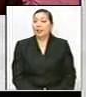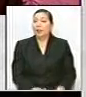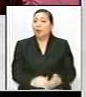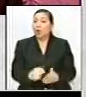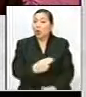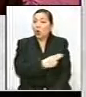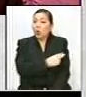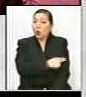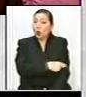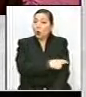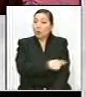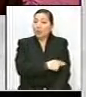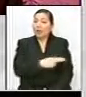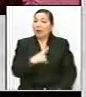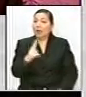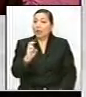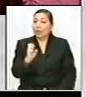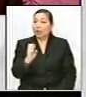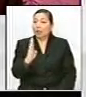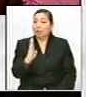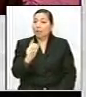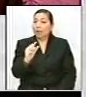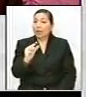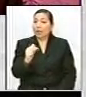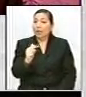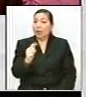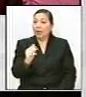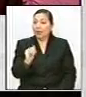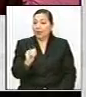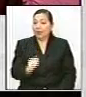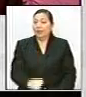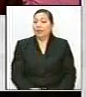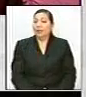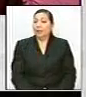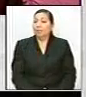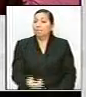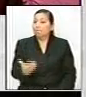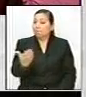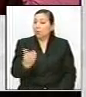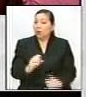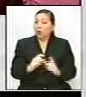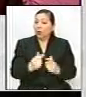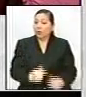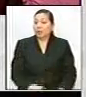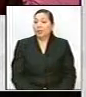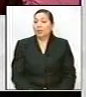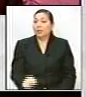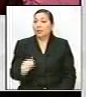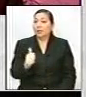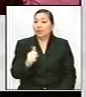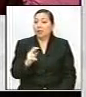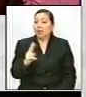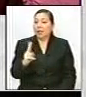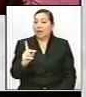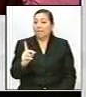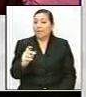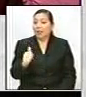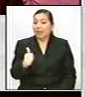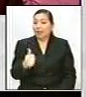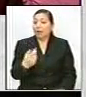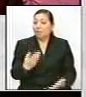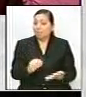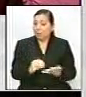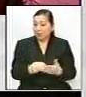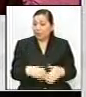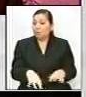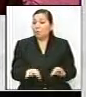Hospital Edgardo Rebagliati, la red de E-Salud. Este fue un pedido de la congresista Esther Saavedra, que se va a